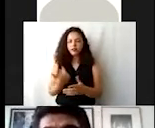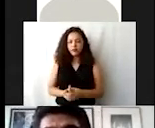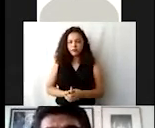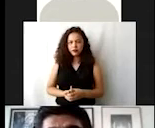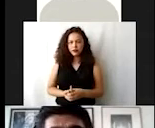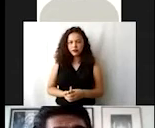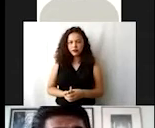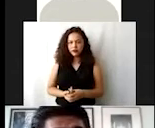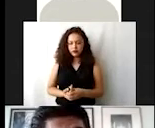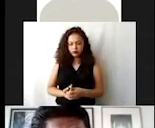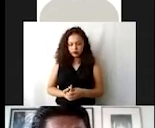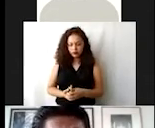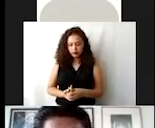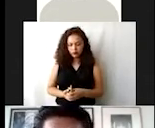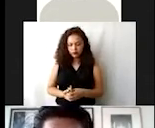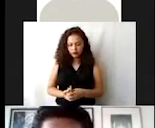que